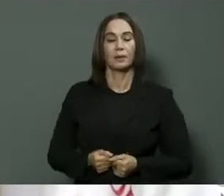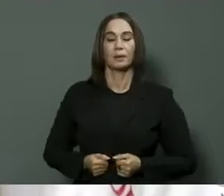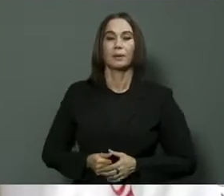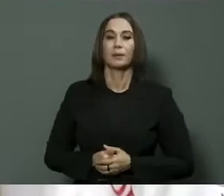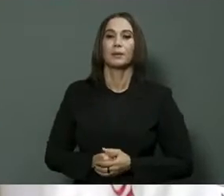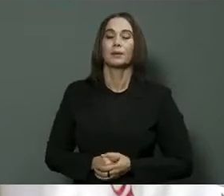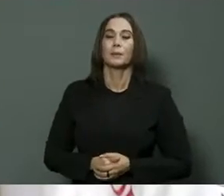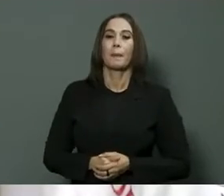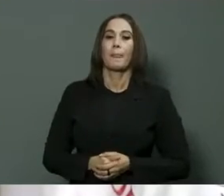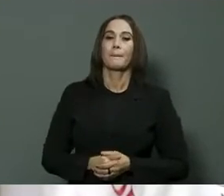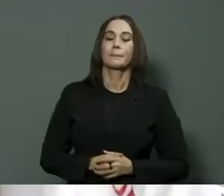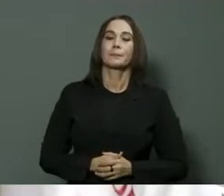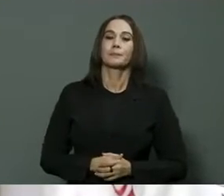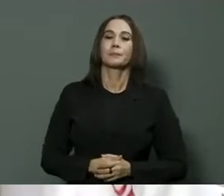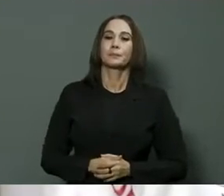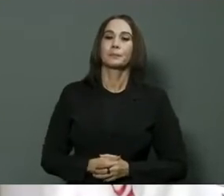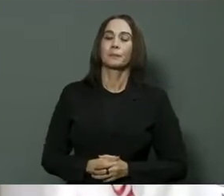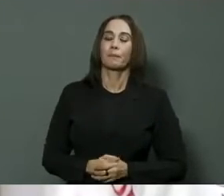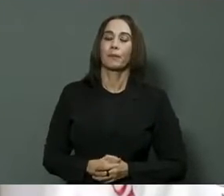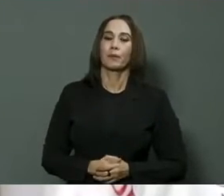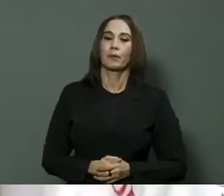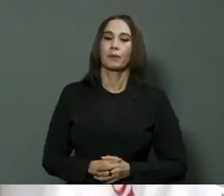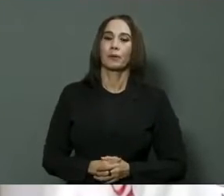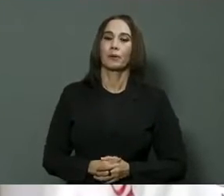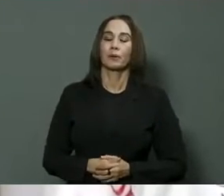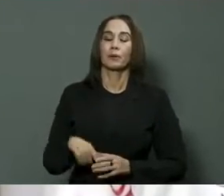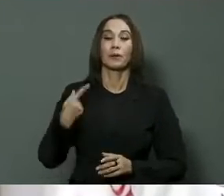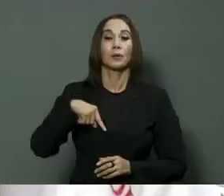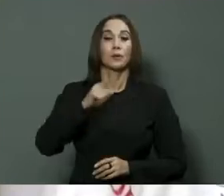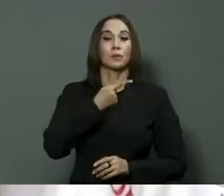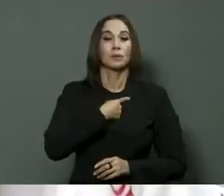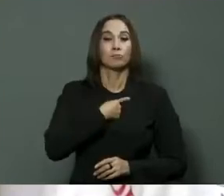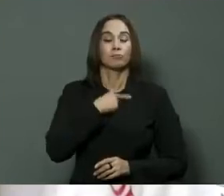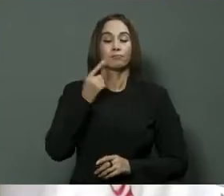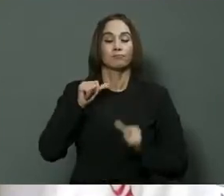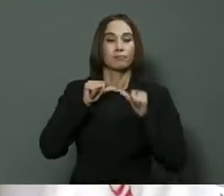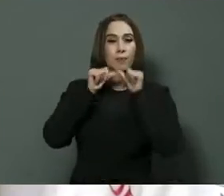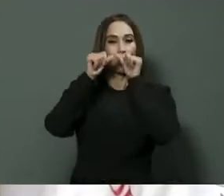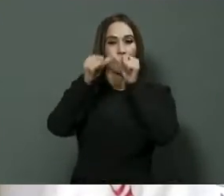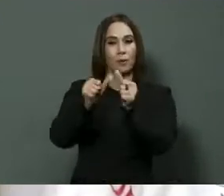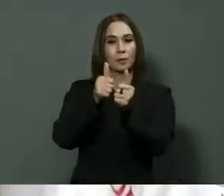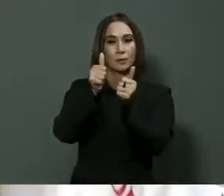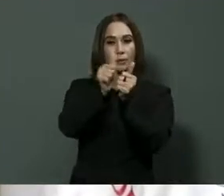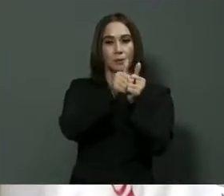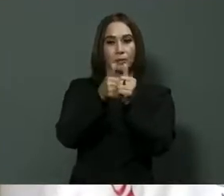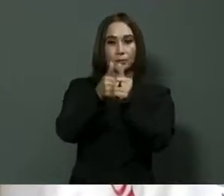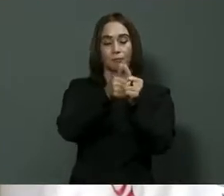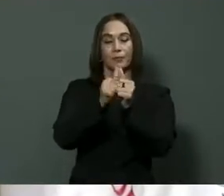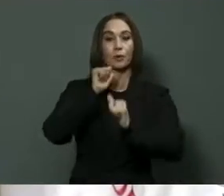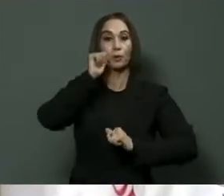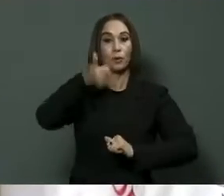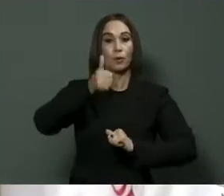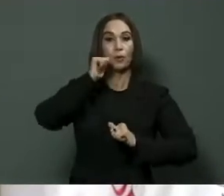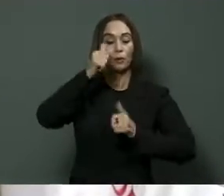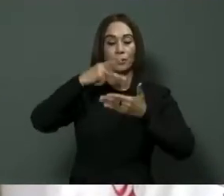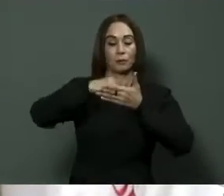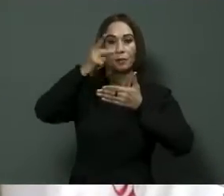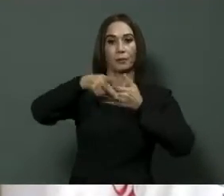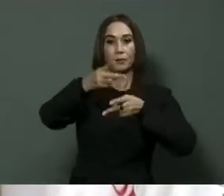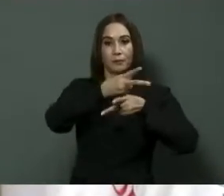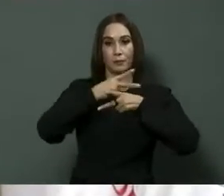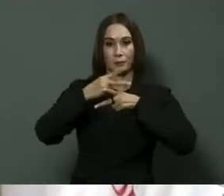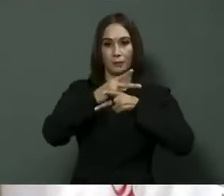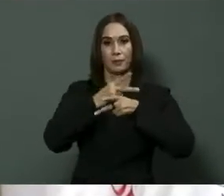este bello pedazo de nuestro país. Nosotros vamos a seguir acompañando día a día este plan de